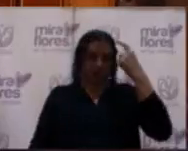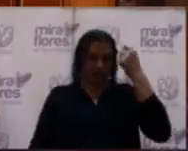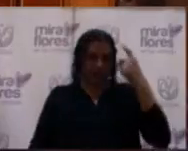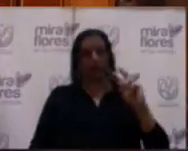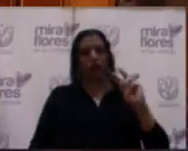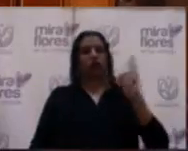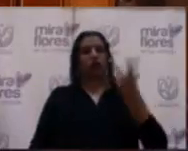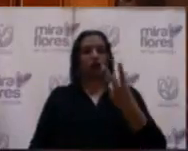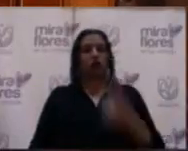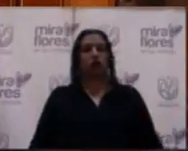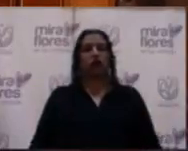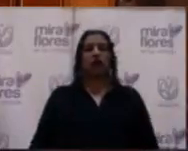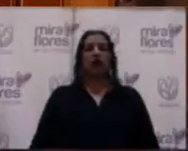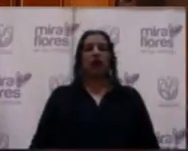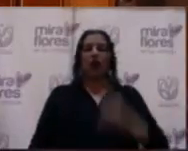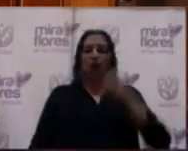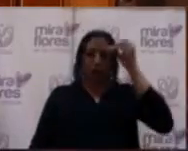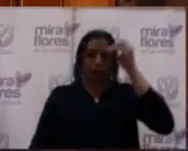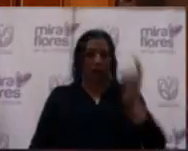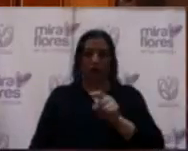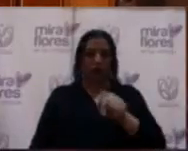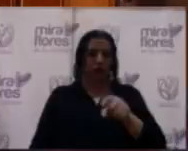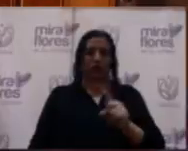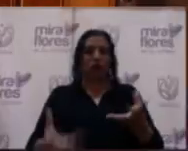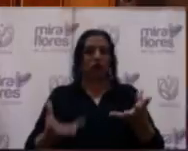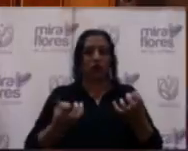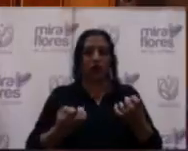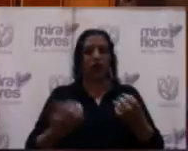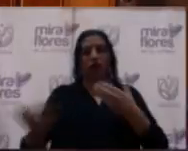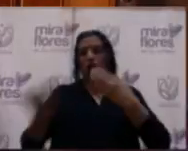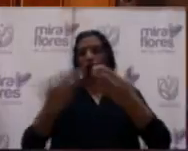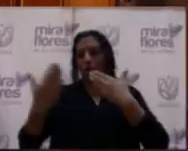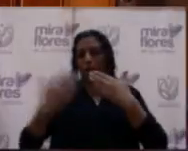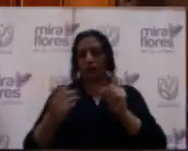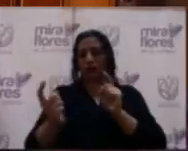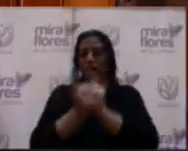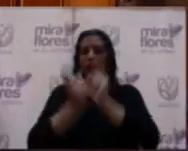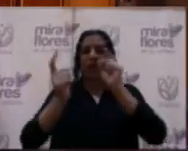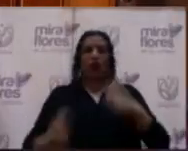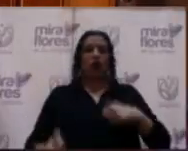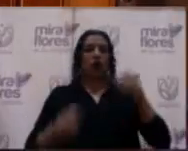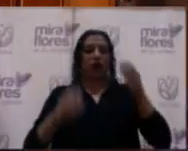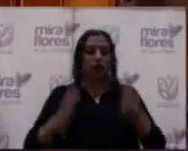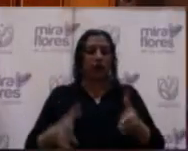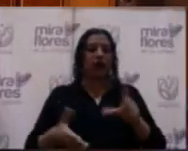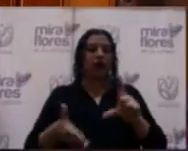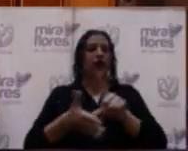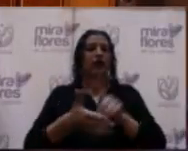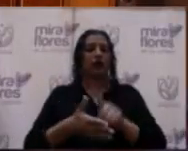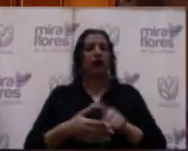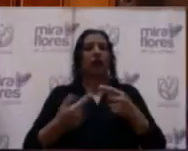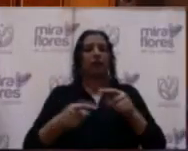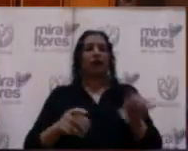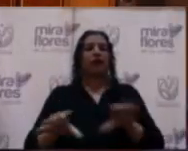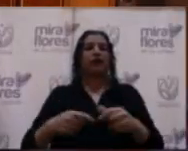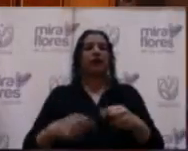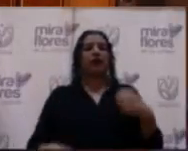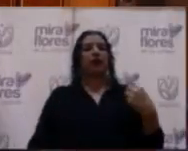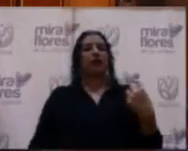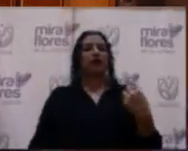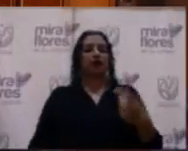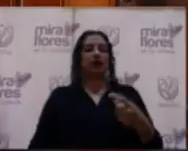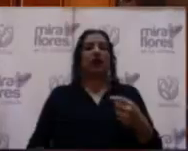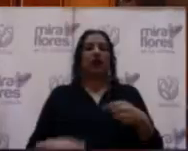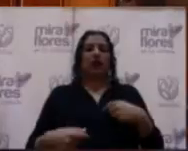su segunda intervención que usted no quiere entonces conversar con el alcalde metropolitano, pero vamos a hacer lo siguiente. Vamos